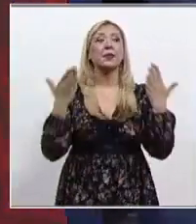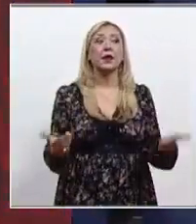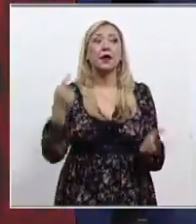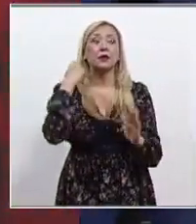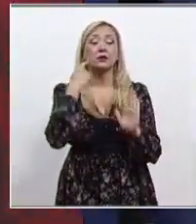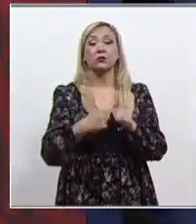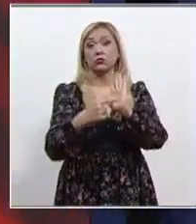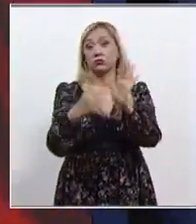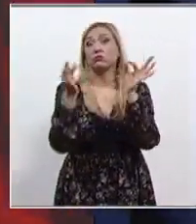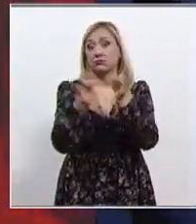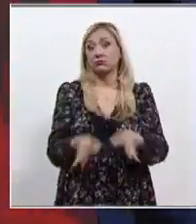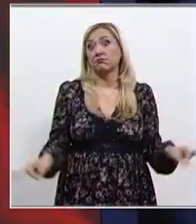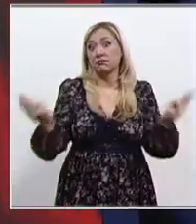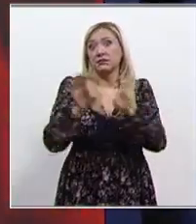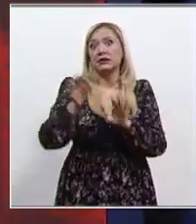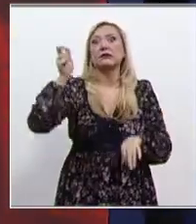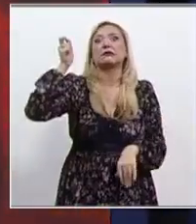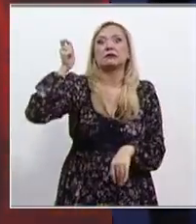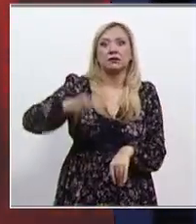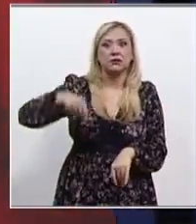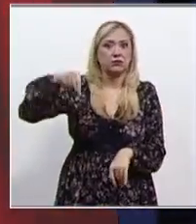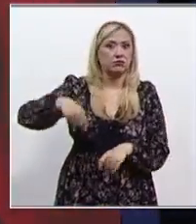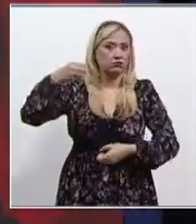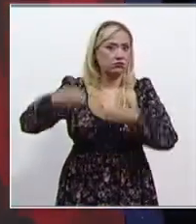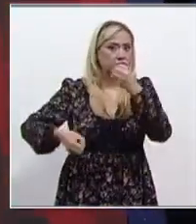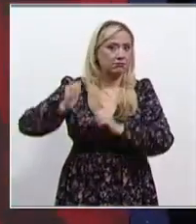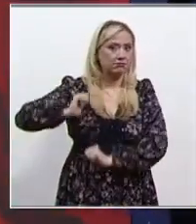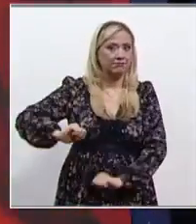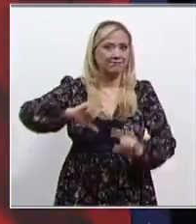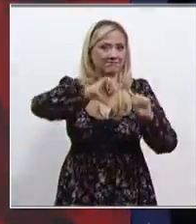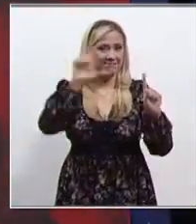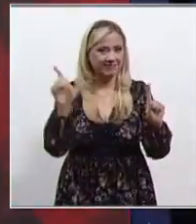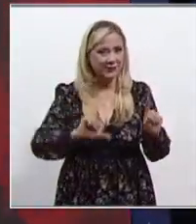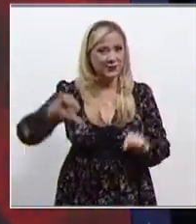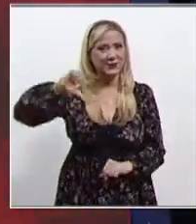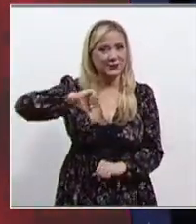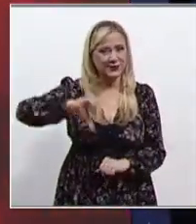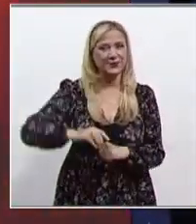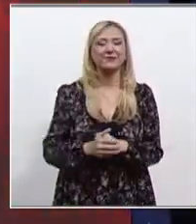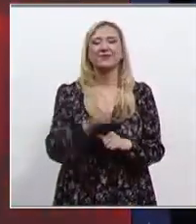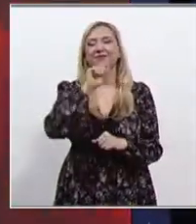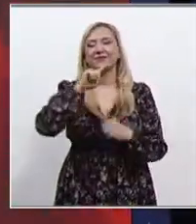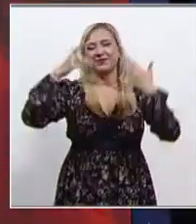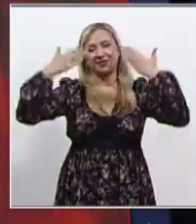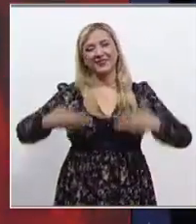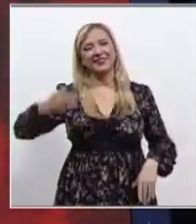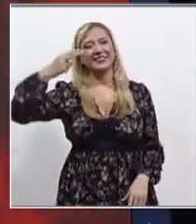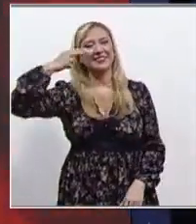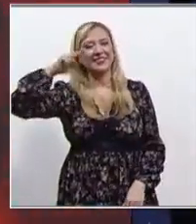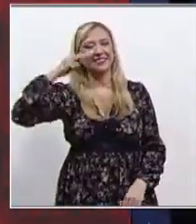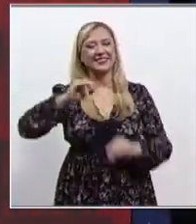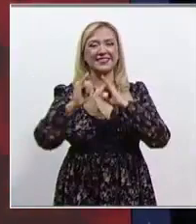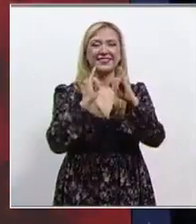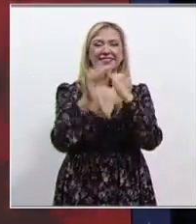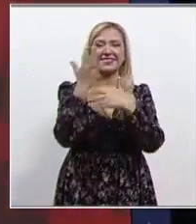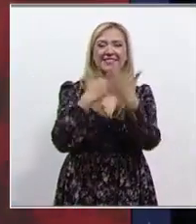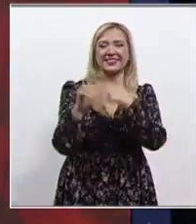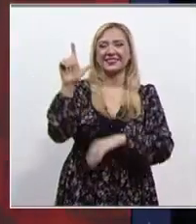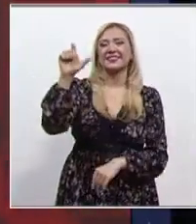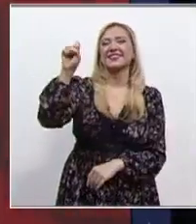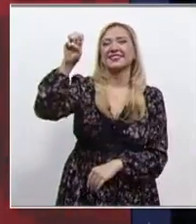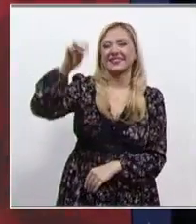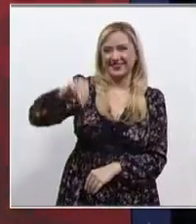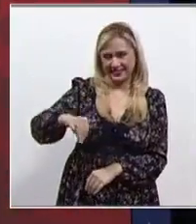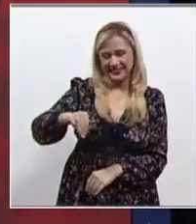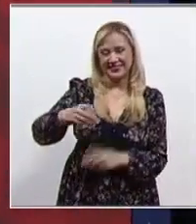presentaré la información más reciente generada en el Poder Judicial de la Federación. Saludo a mi compañera Nidia Díaz en la interpretación en lengua de